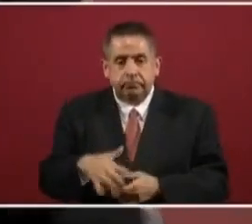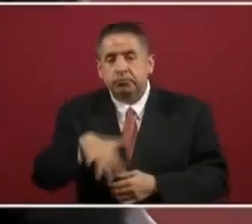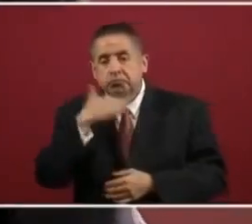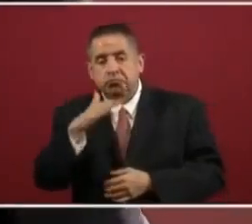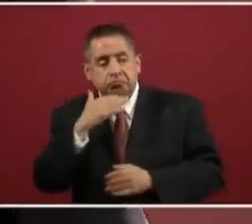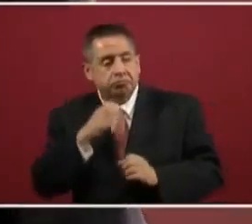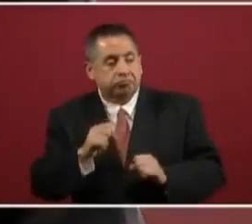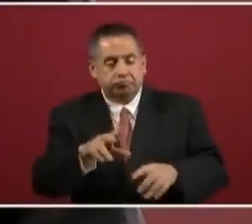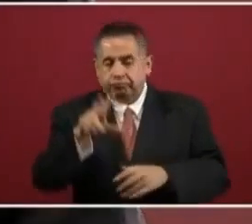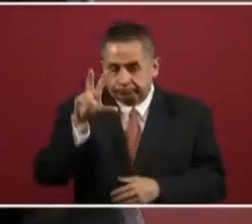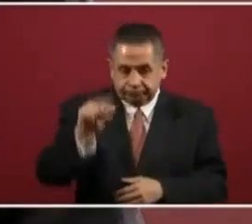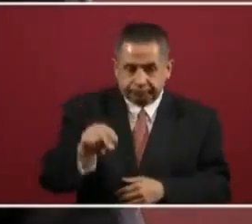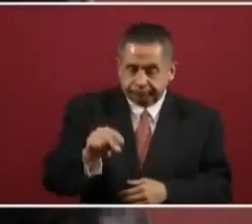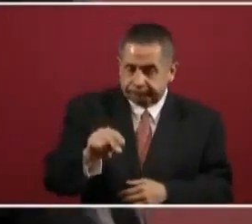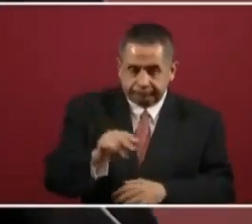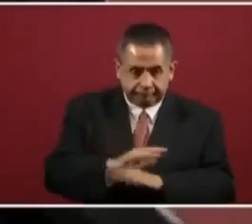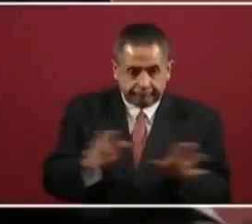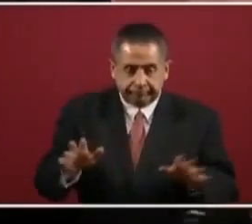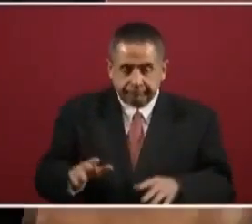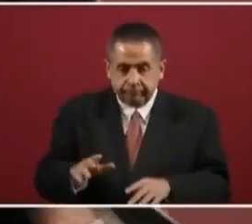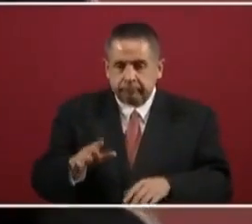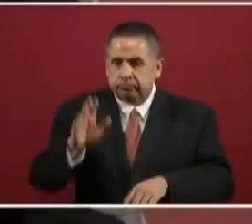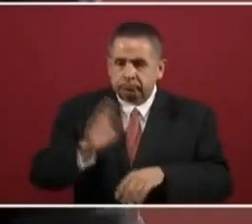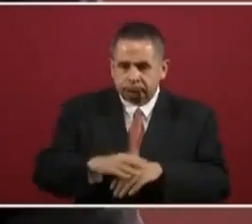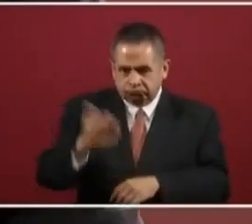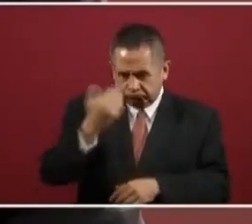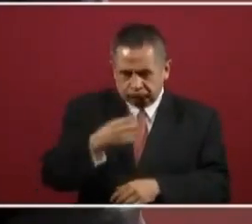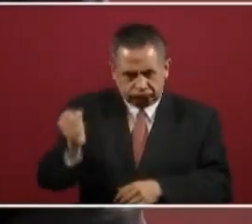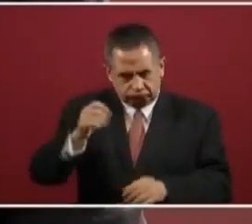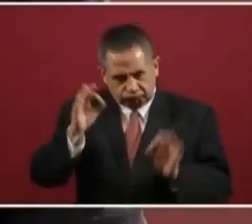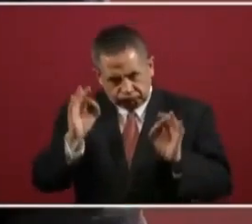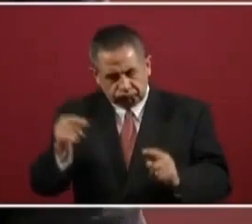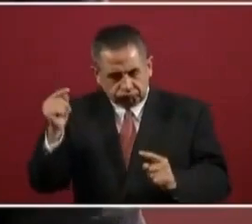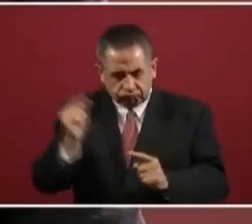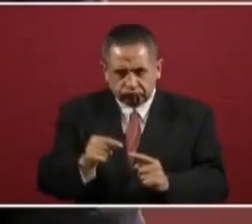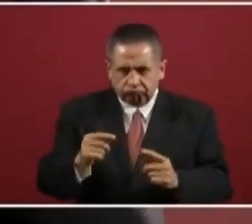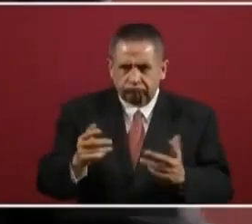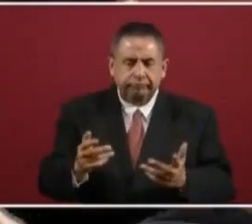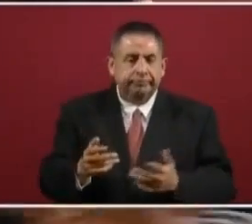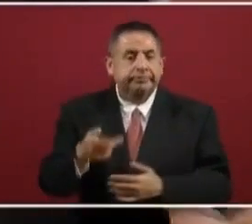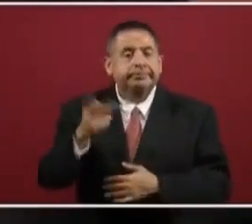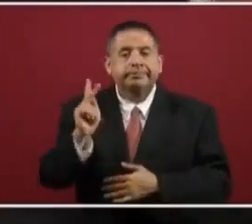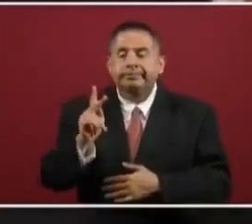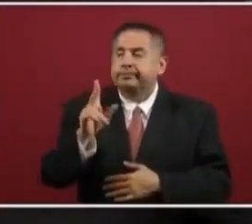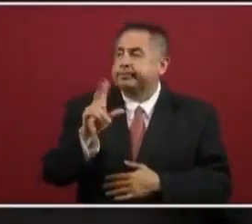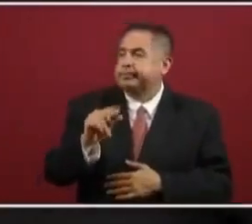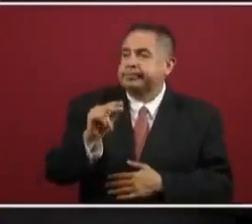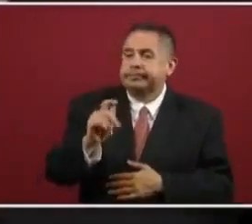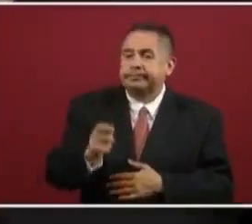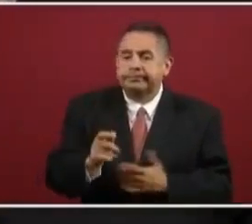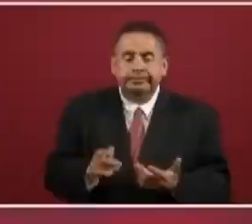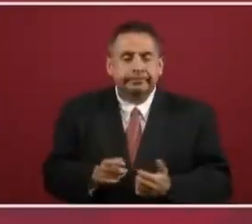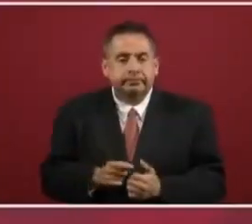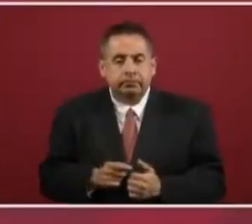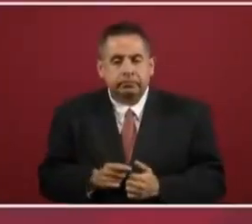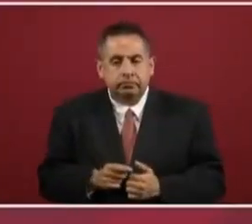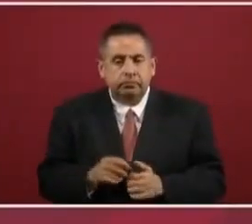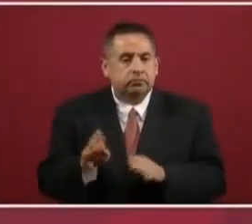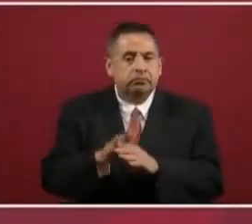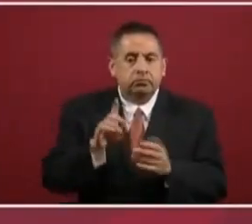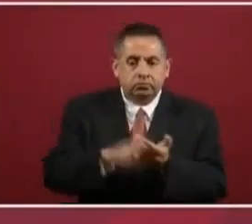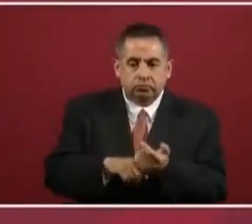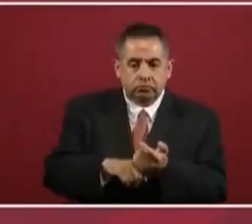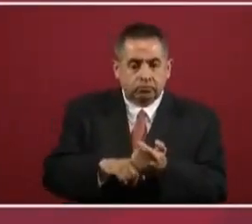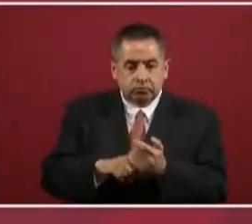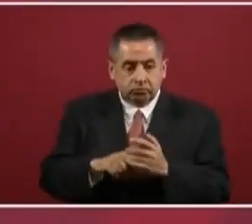la corrupción en que haya eficiencia pero no es que se tenga